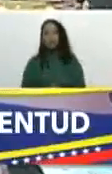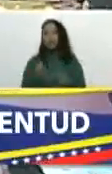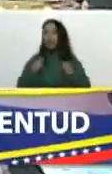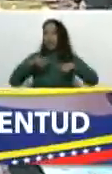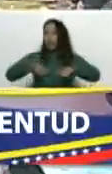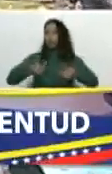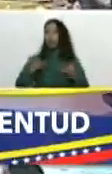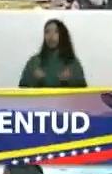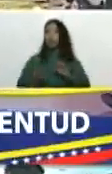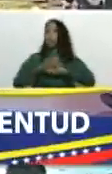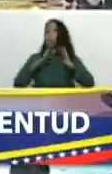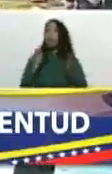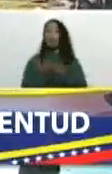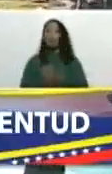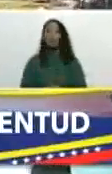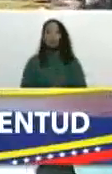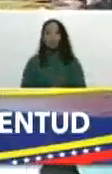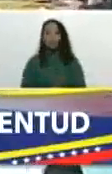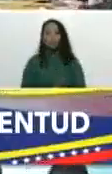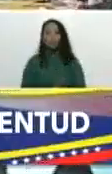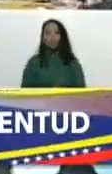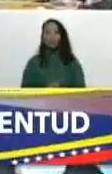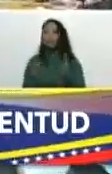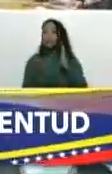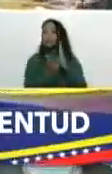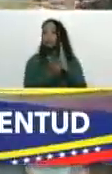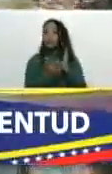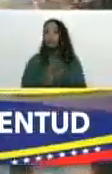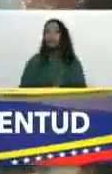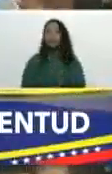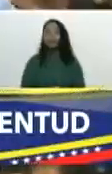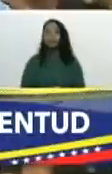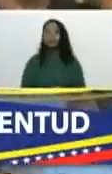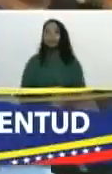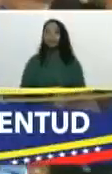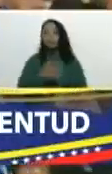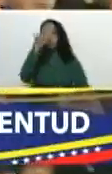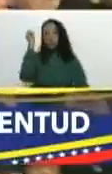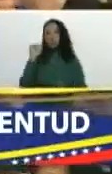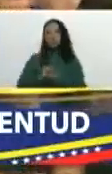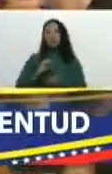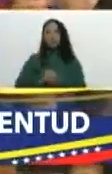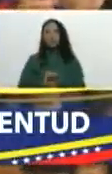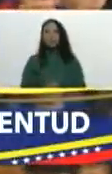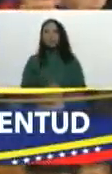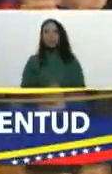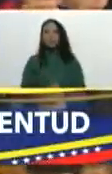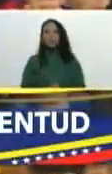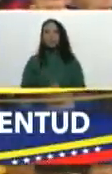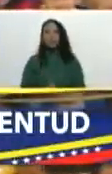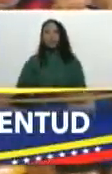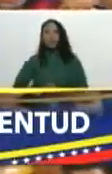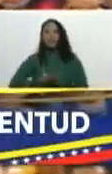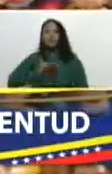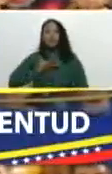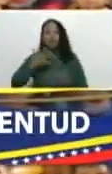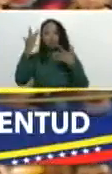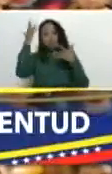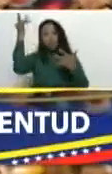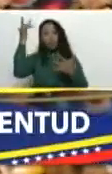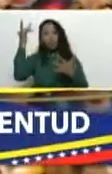mundo en lo tecnológico, brutal, el surgimiento de la